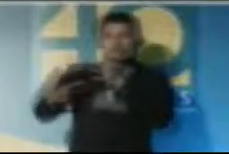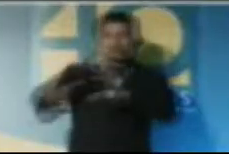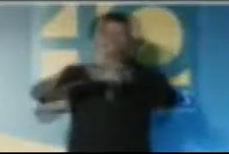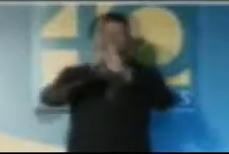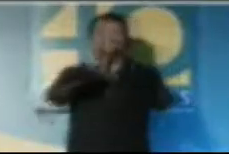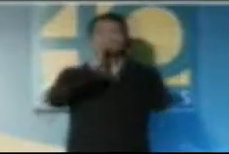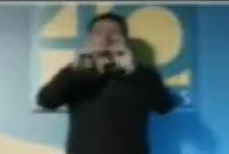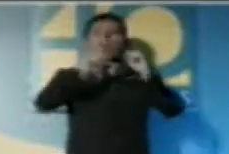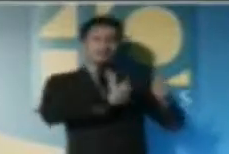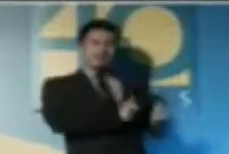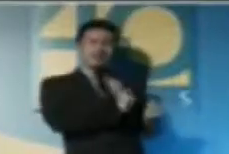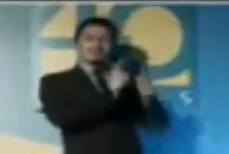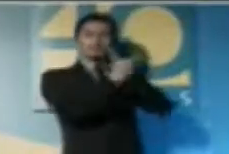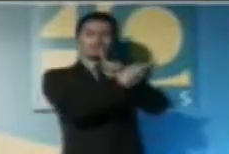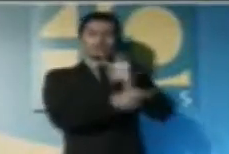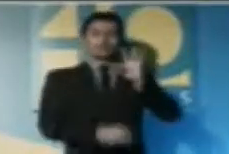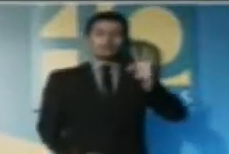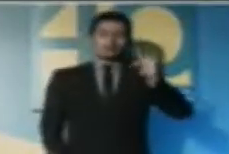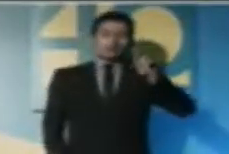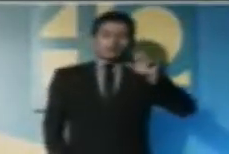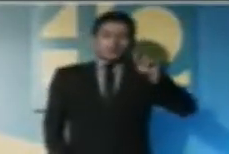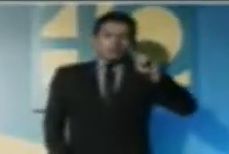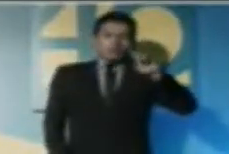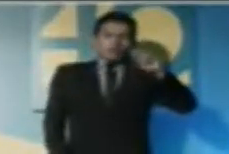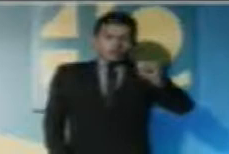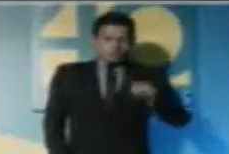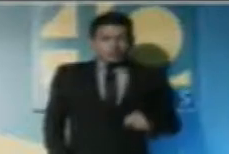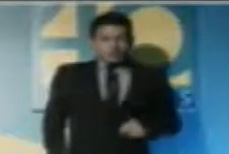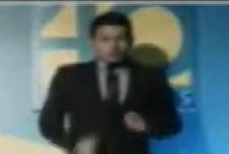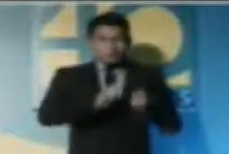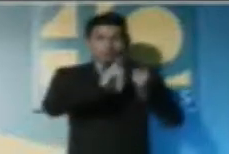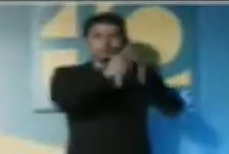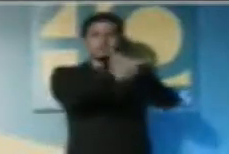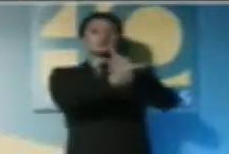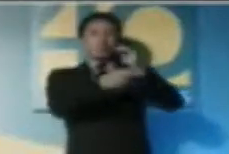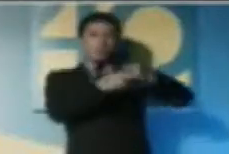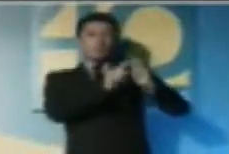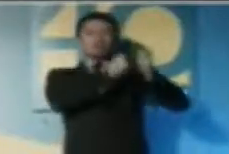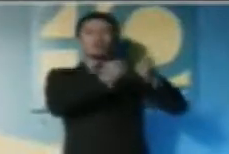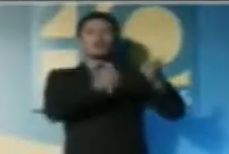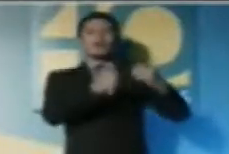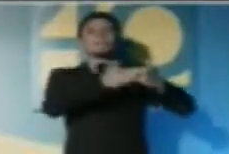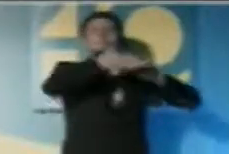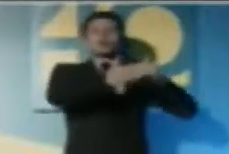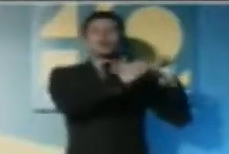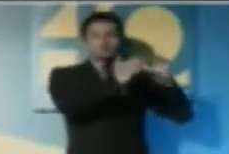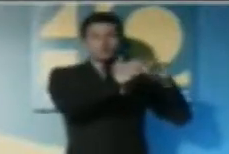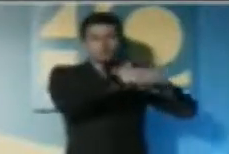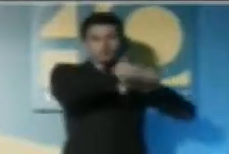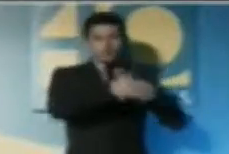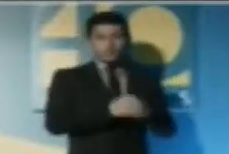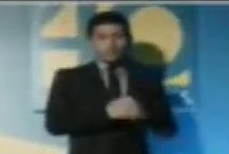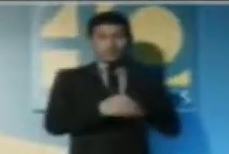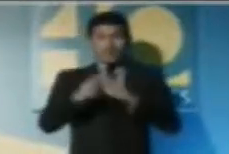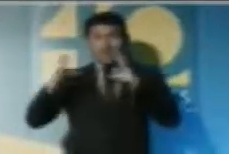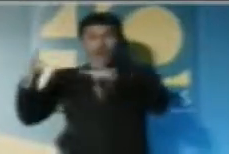perdonarnos? Un término que bien puede utilizarse para denominar el posconflicto. Los puntos del acuerdo